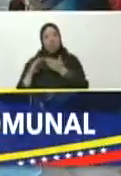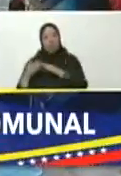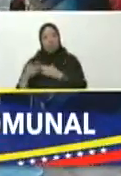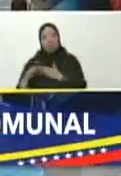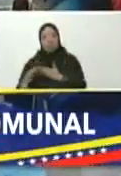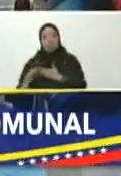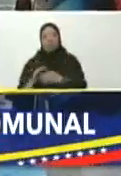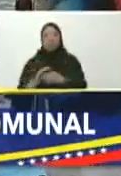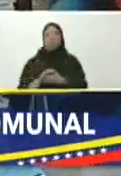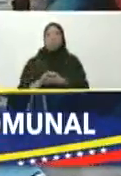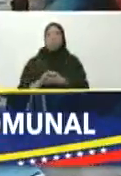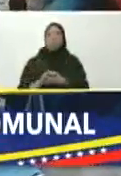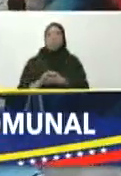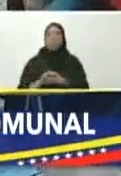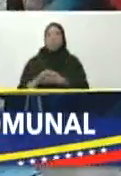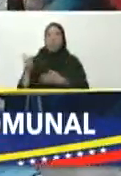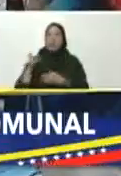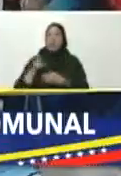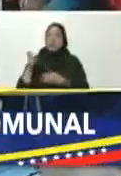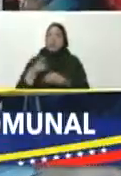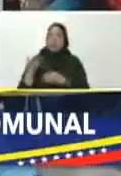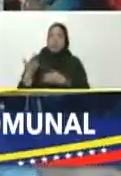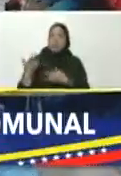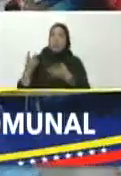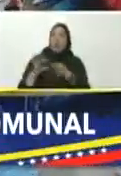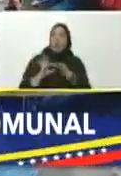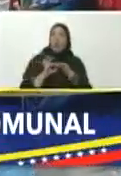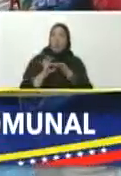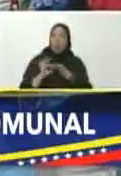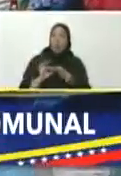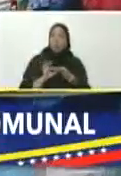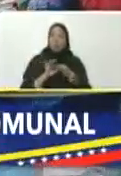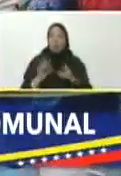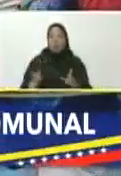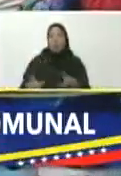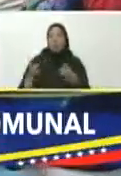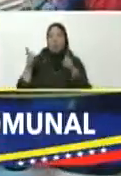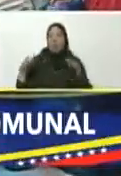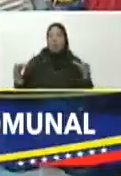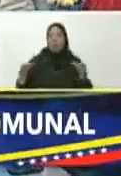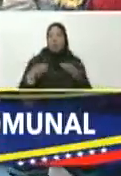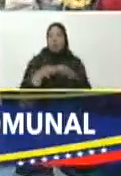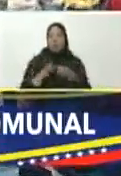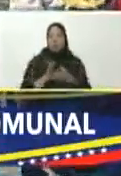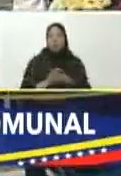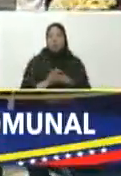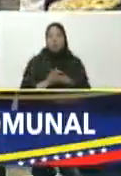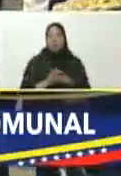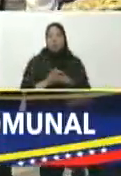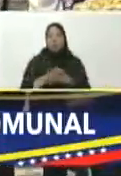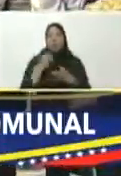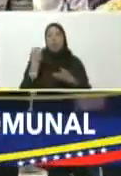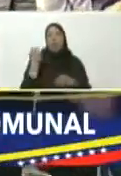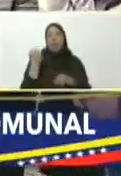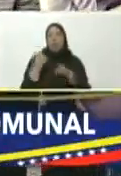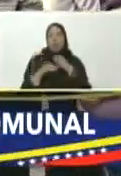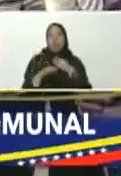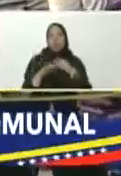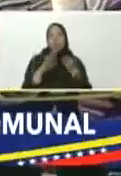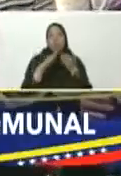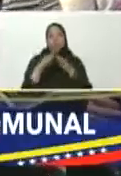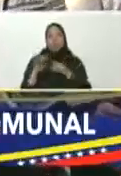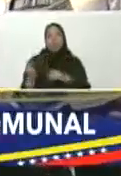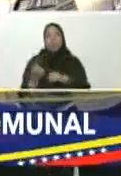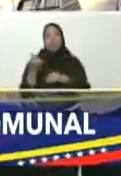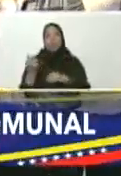la estructura que une y que permita agrupar los consejos comunales de una región, de una